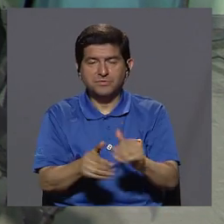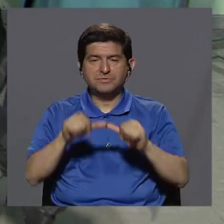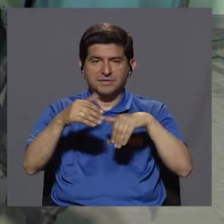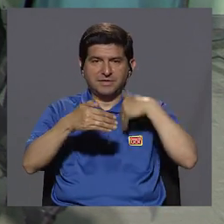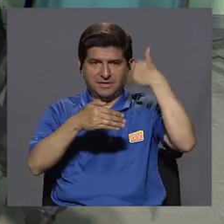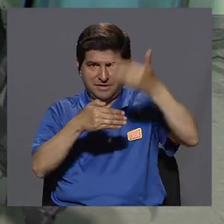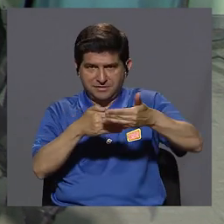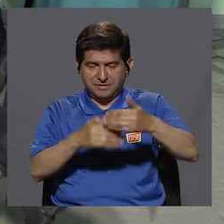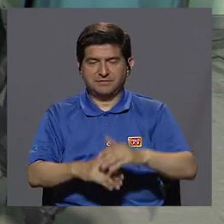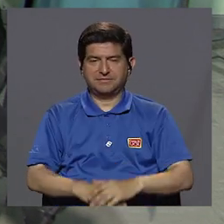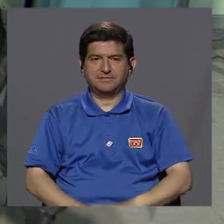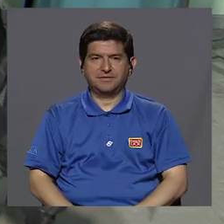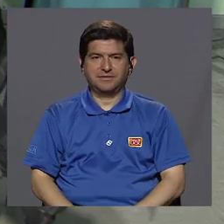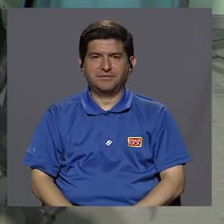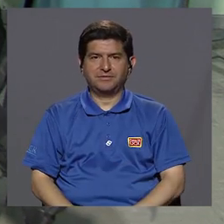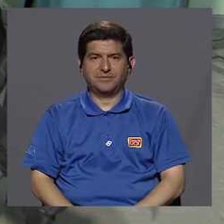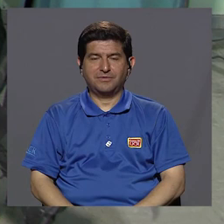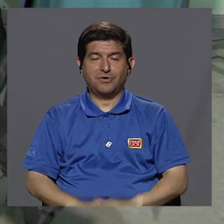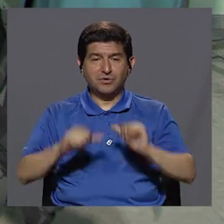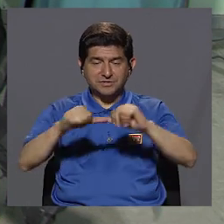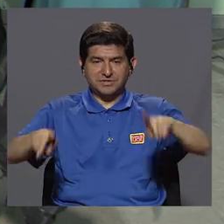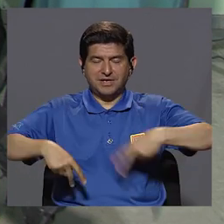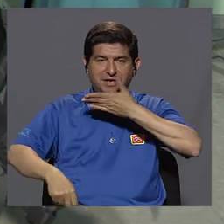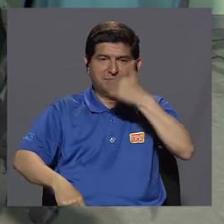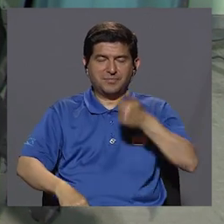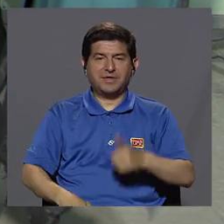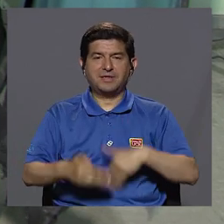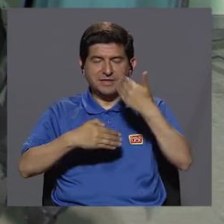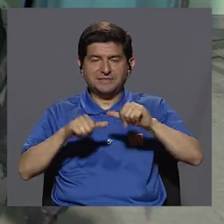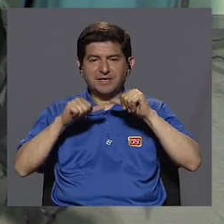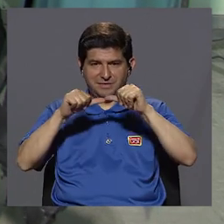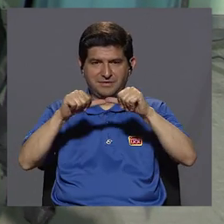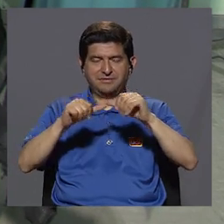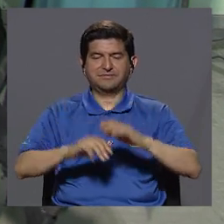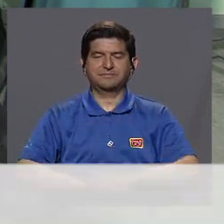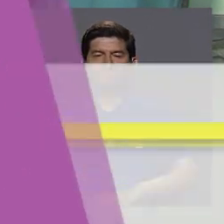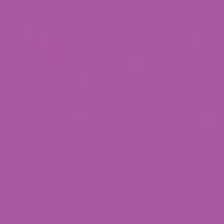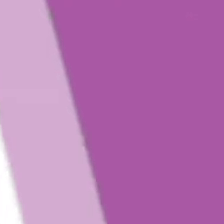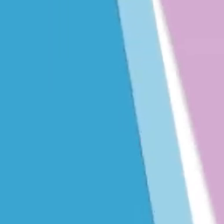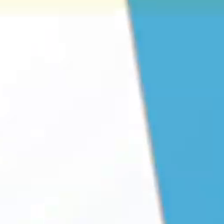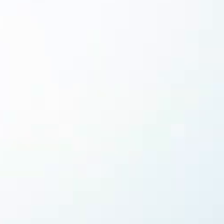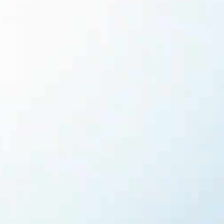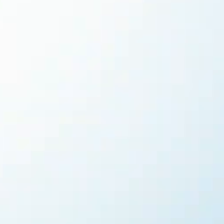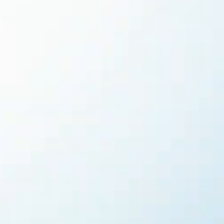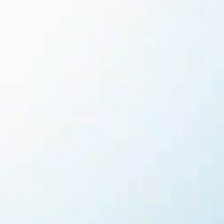casi regresamos que no sé con más de vivir mejor y estamos de vuelta en unos minutos